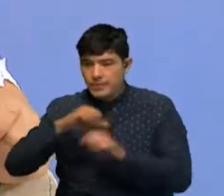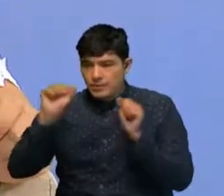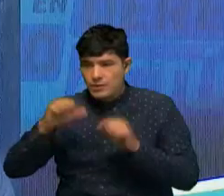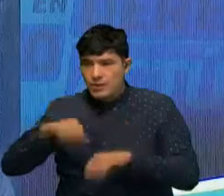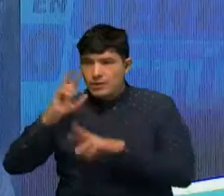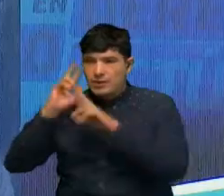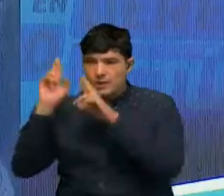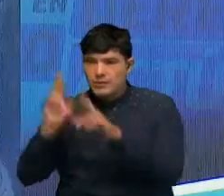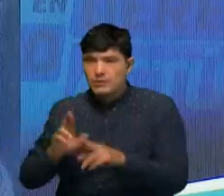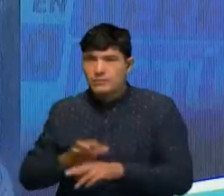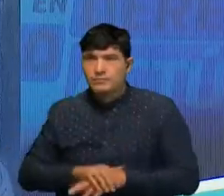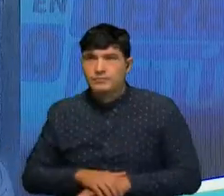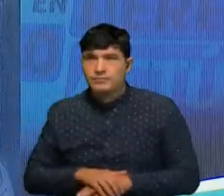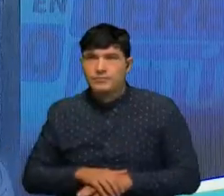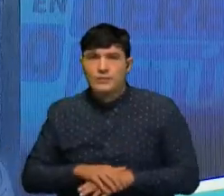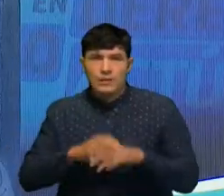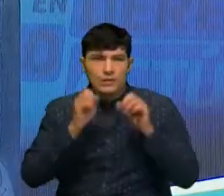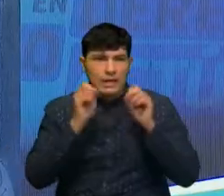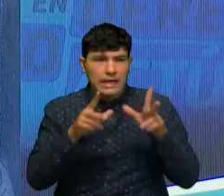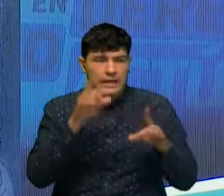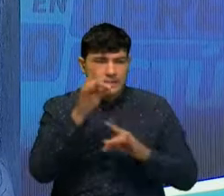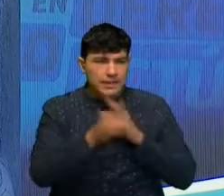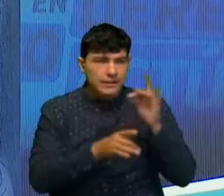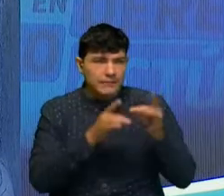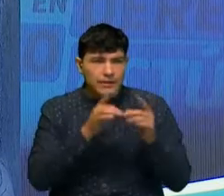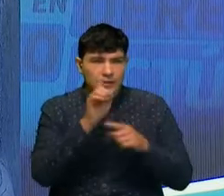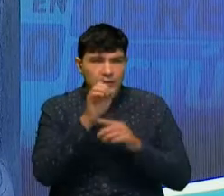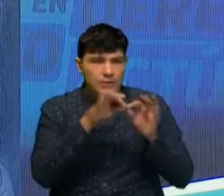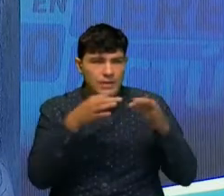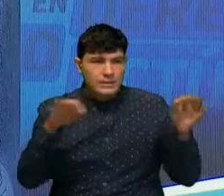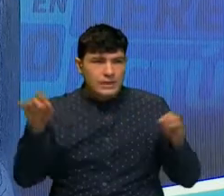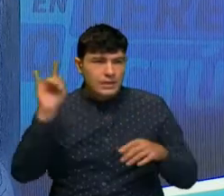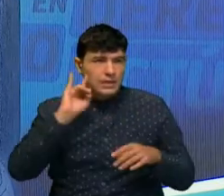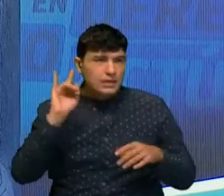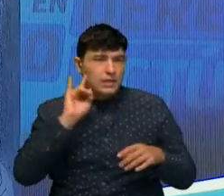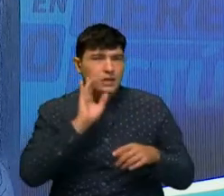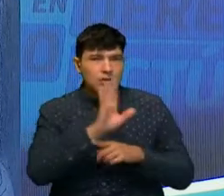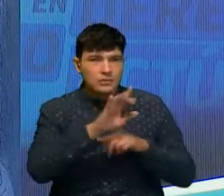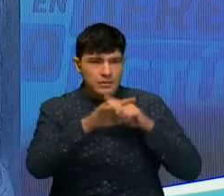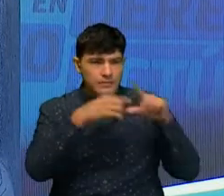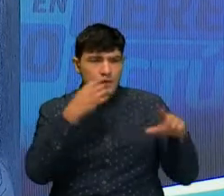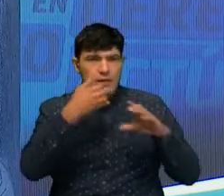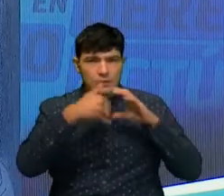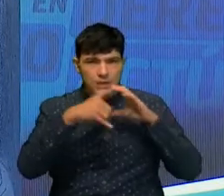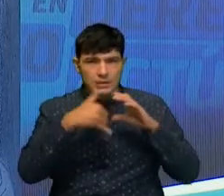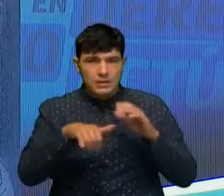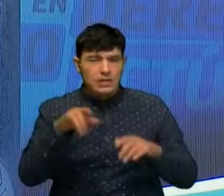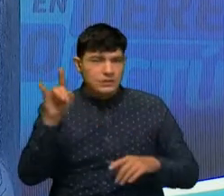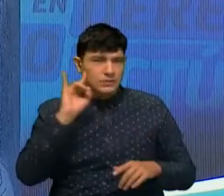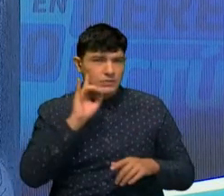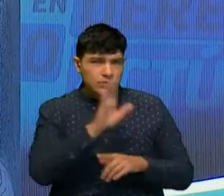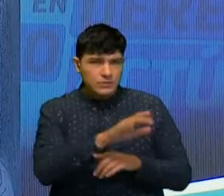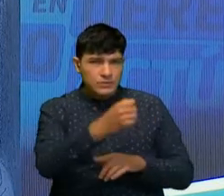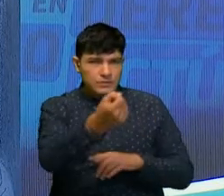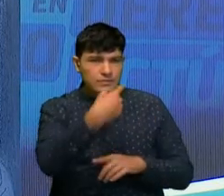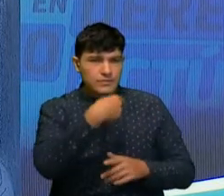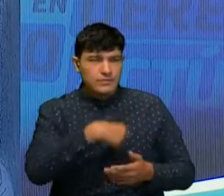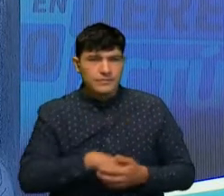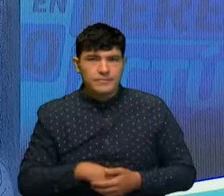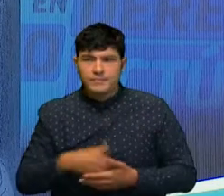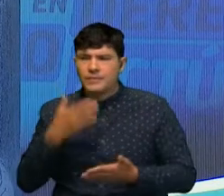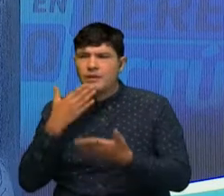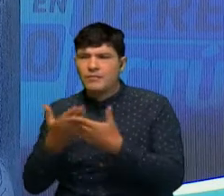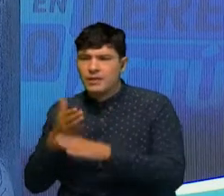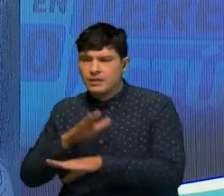peticiones. Perfecto, tenemos un mensaje de audio que nos envían a través de WhatsApp. Escuchemos lo que preguntan los televidentes. Buenas